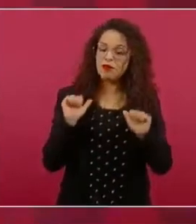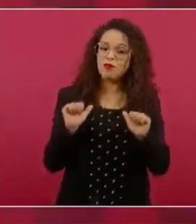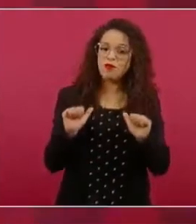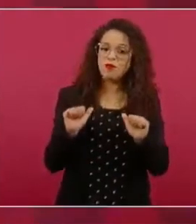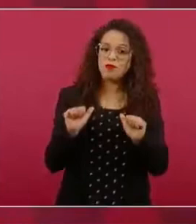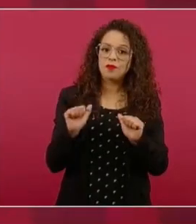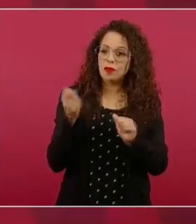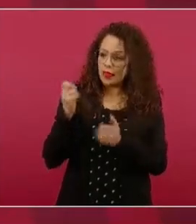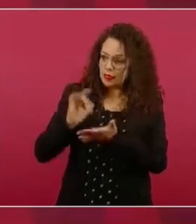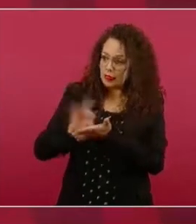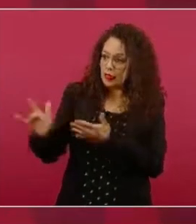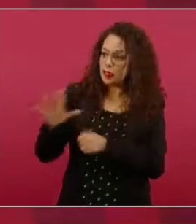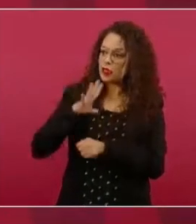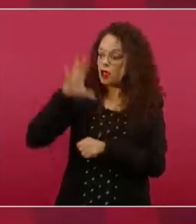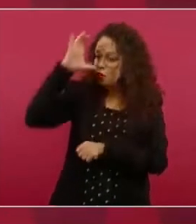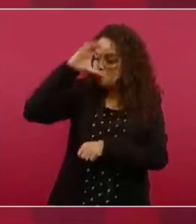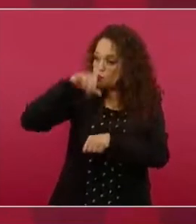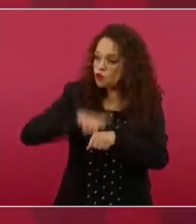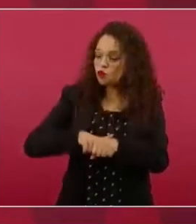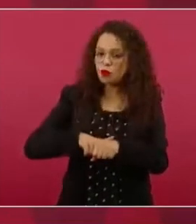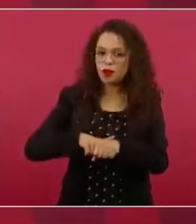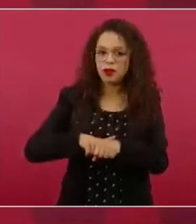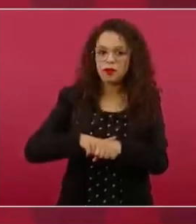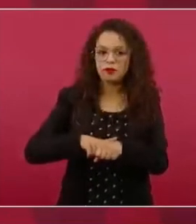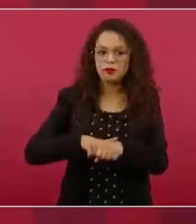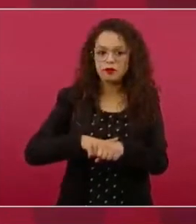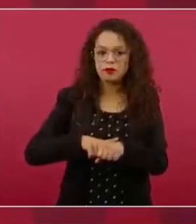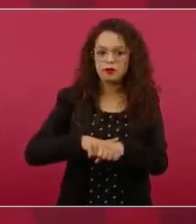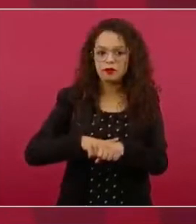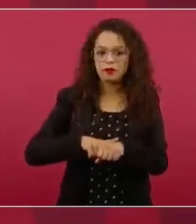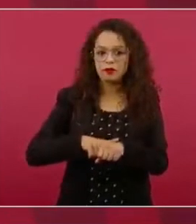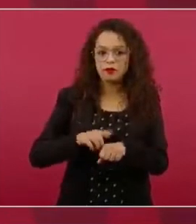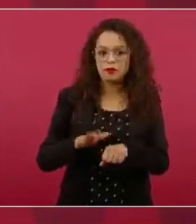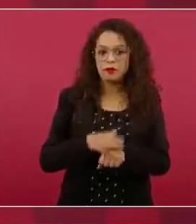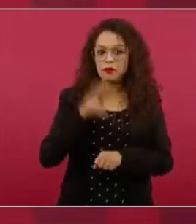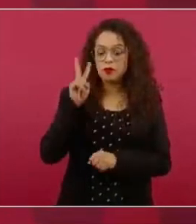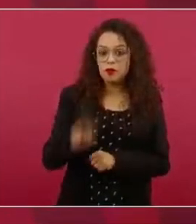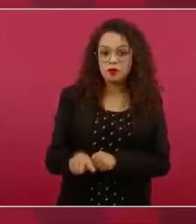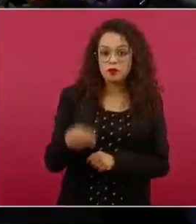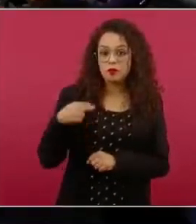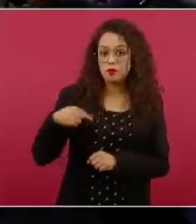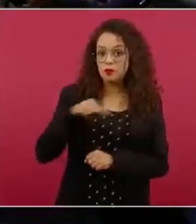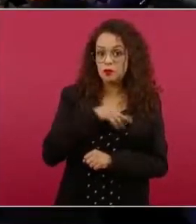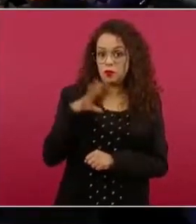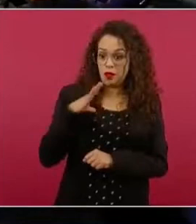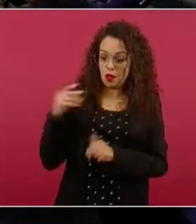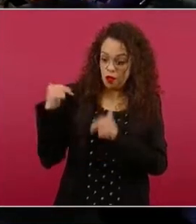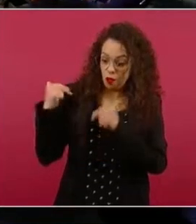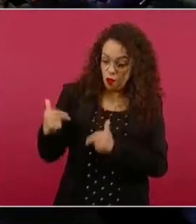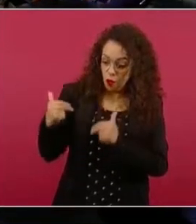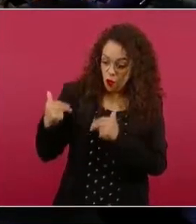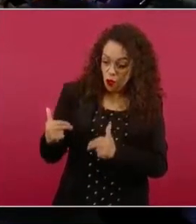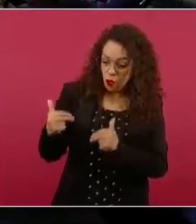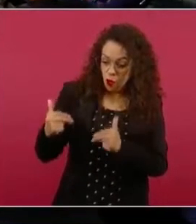porque somos herederos de grandes civilizaciones